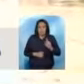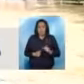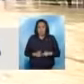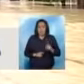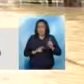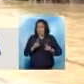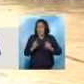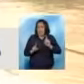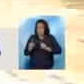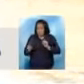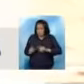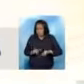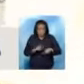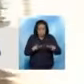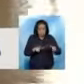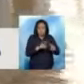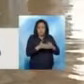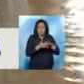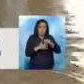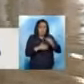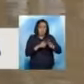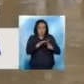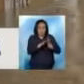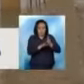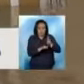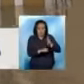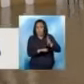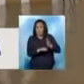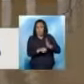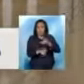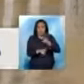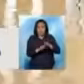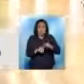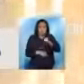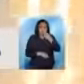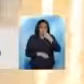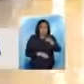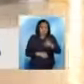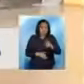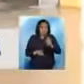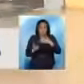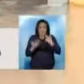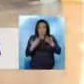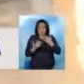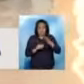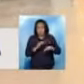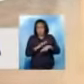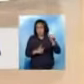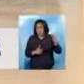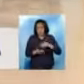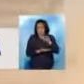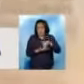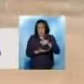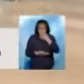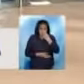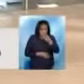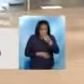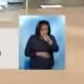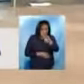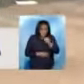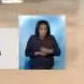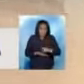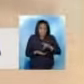Algunos anexos que estaban debajo del nivel y que iban a ser evacuados. Miren, pero la nunca botica. Hablaron Aarón. De evacuar el centro de la ciudad. Aarón, mira cómo está.